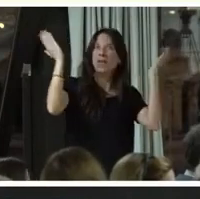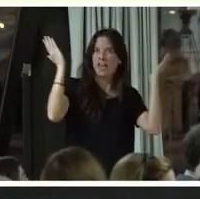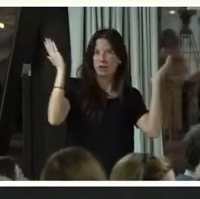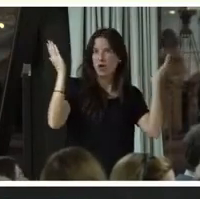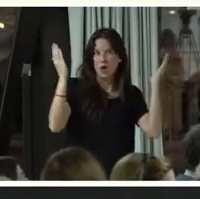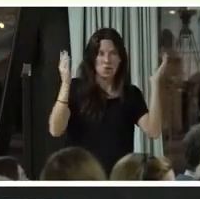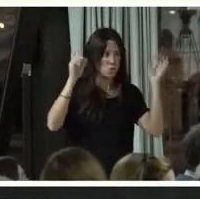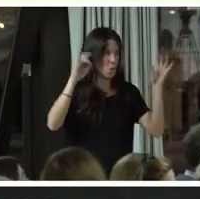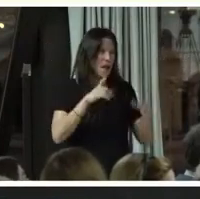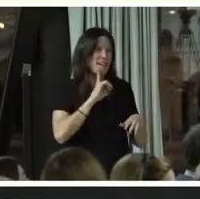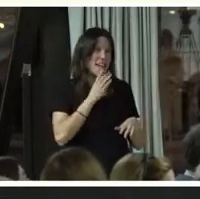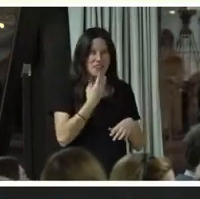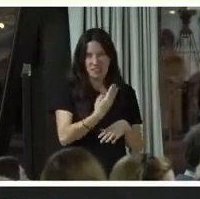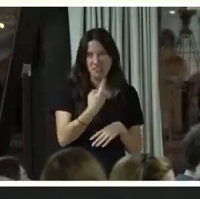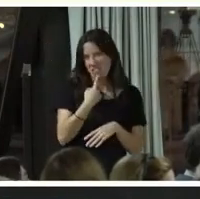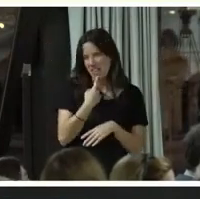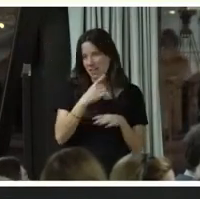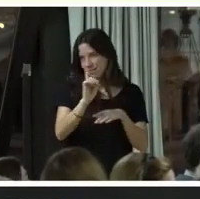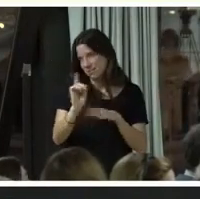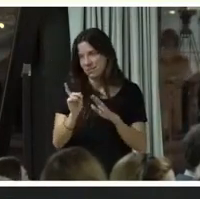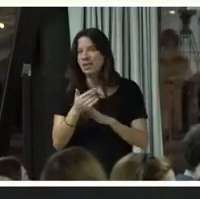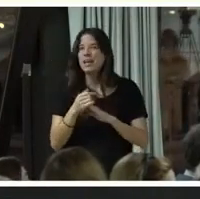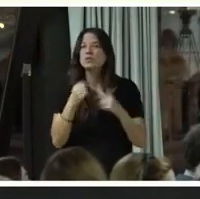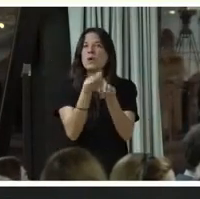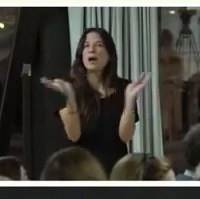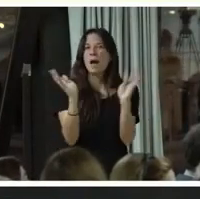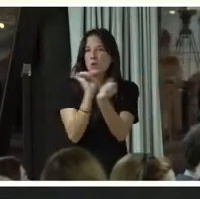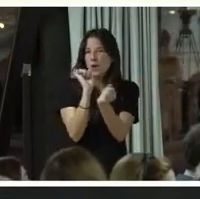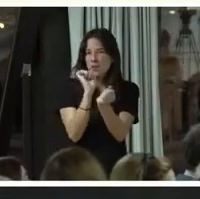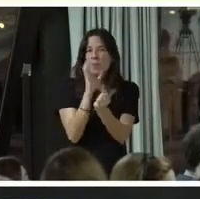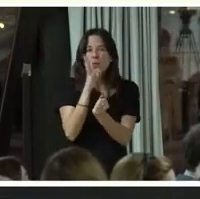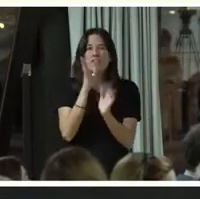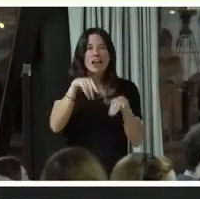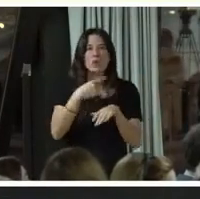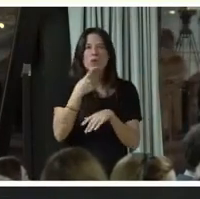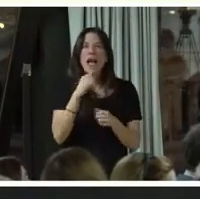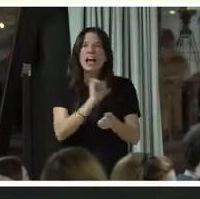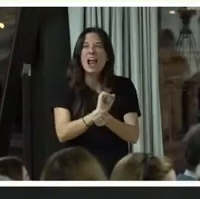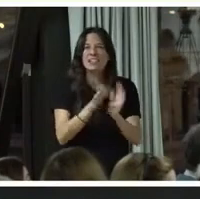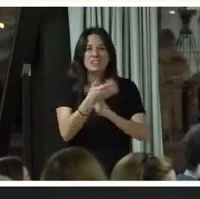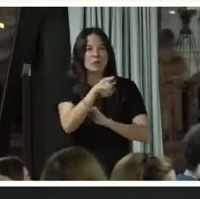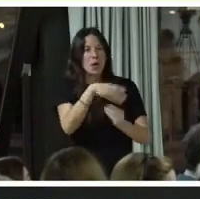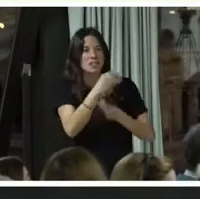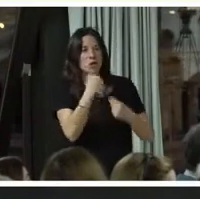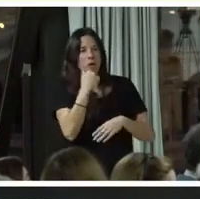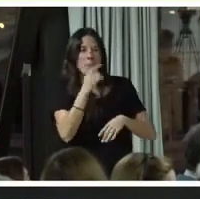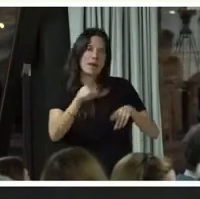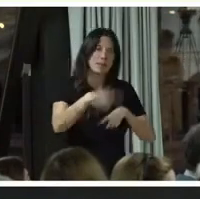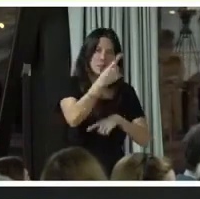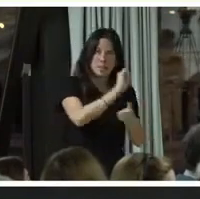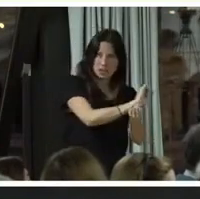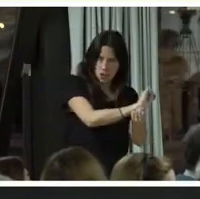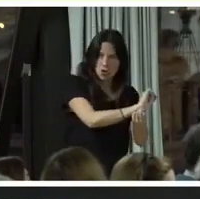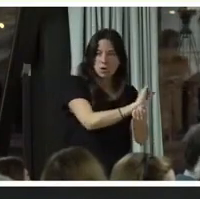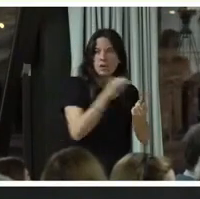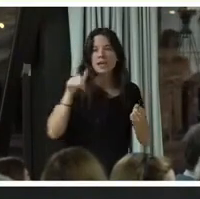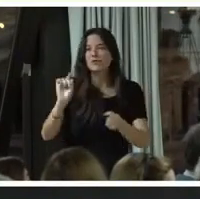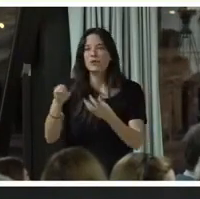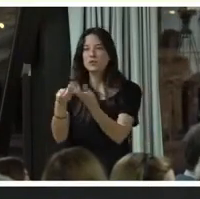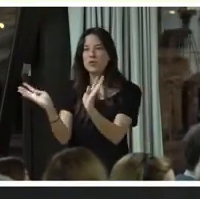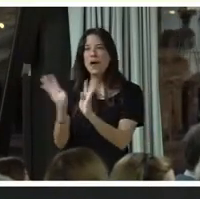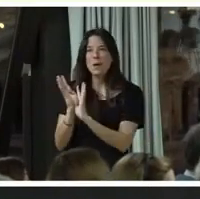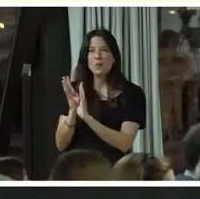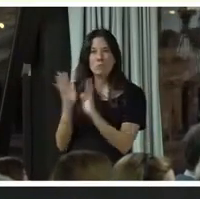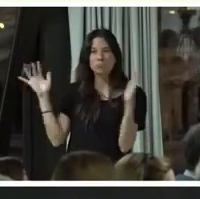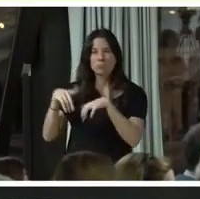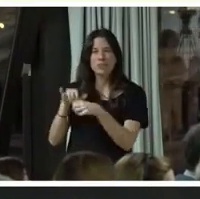a cielo abierto como se dice es un campo de concentración porque una cárcel se supone que has hecho algo para que estés preso o presa es campo de concentración